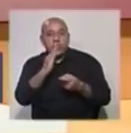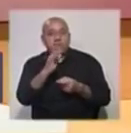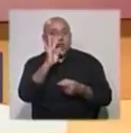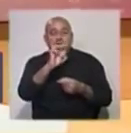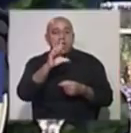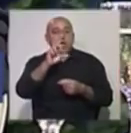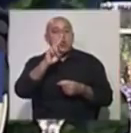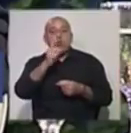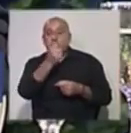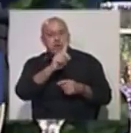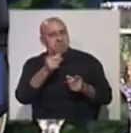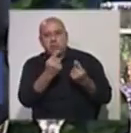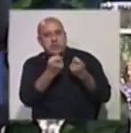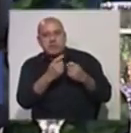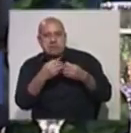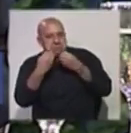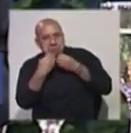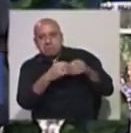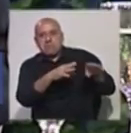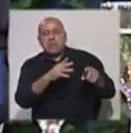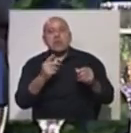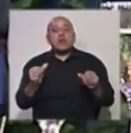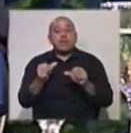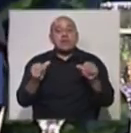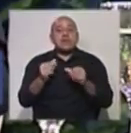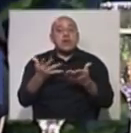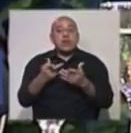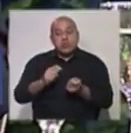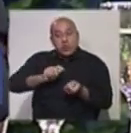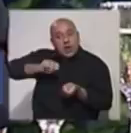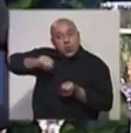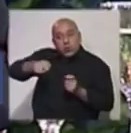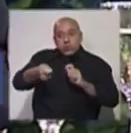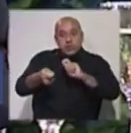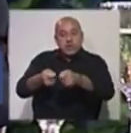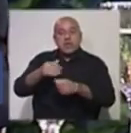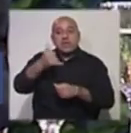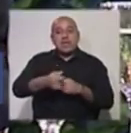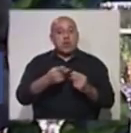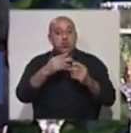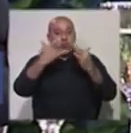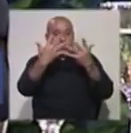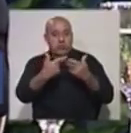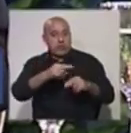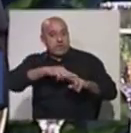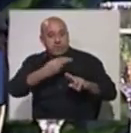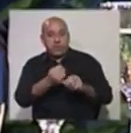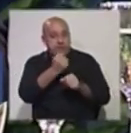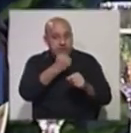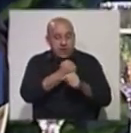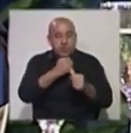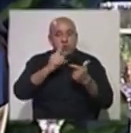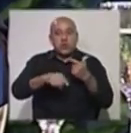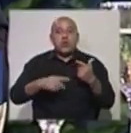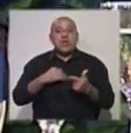y no necesitan al PT. Porque lo que van a hacer es un ajuste que precisamente tiene una reforma laboral ya implementada, una reforma de la